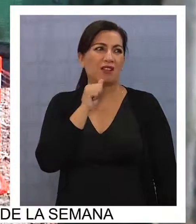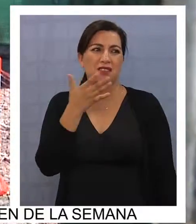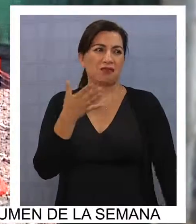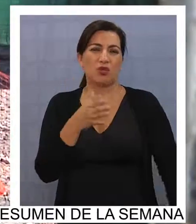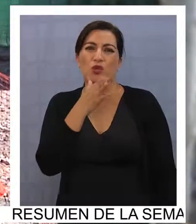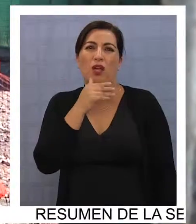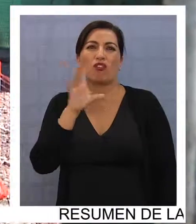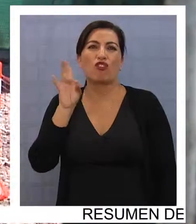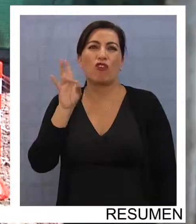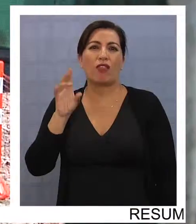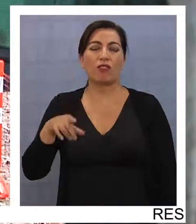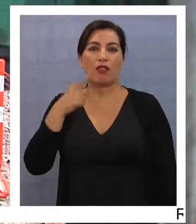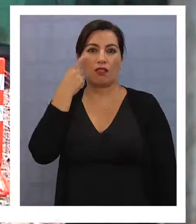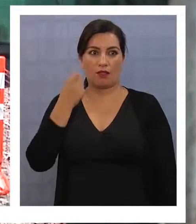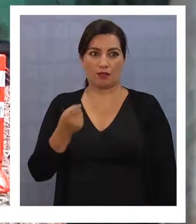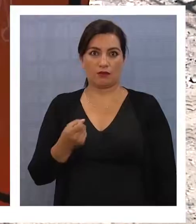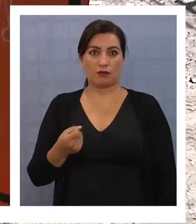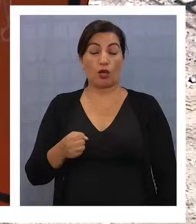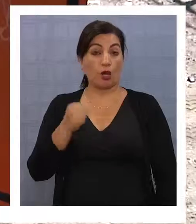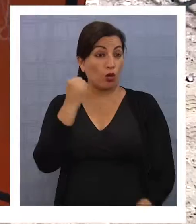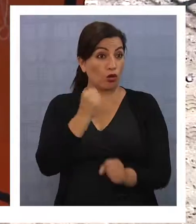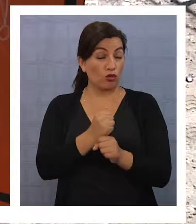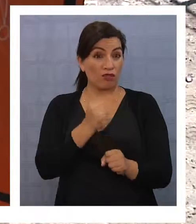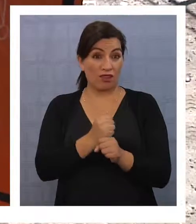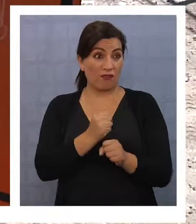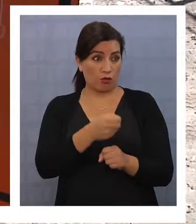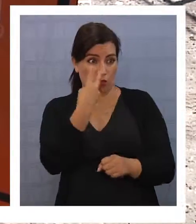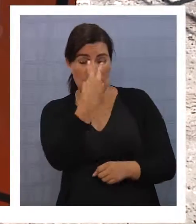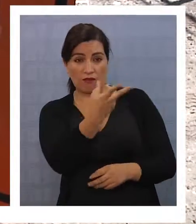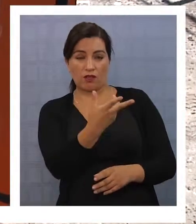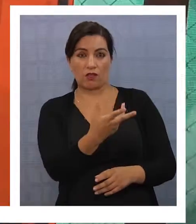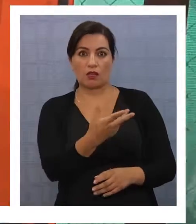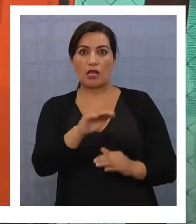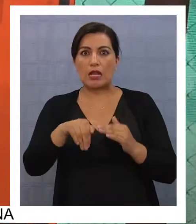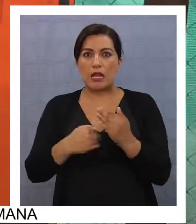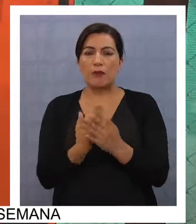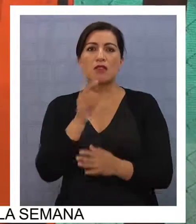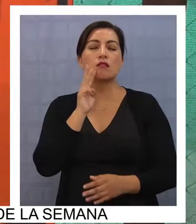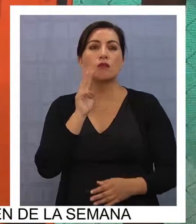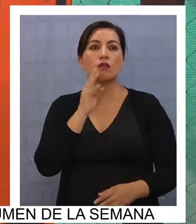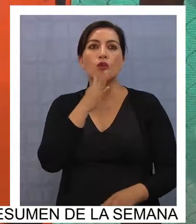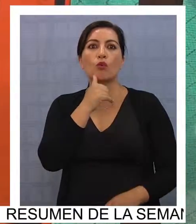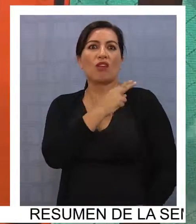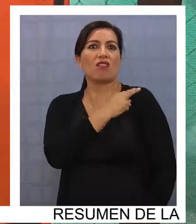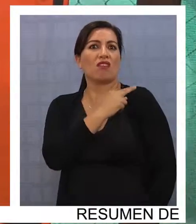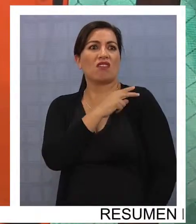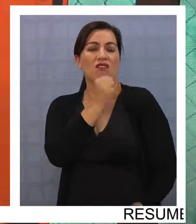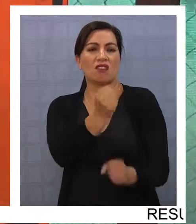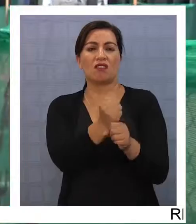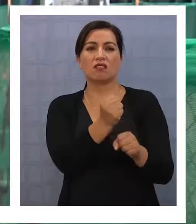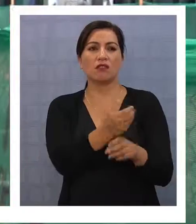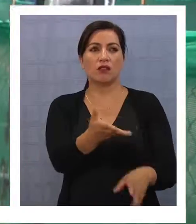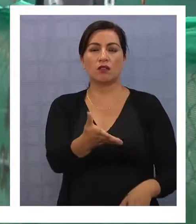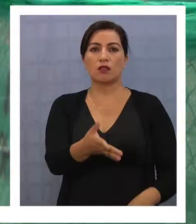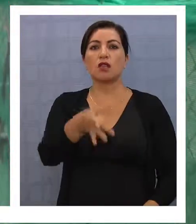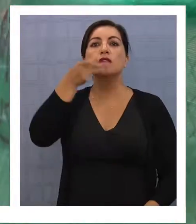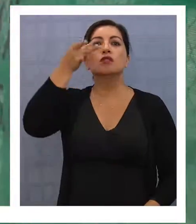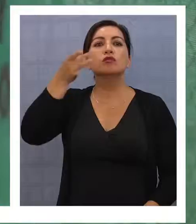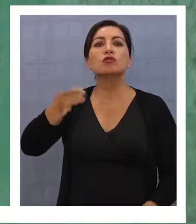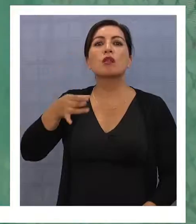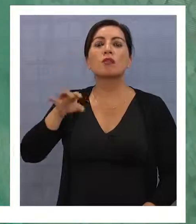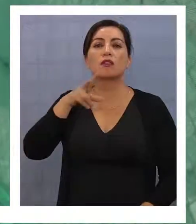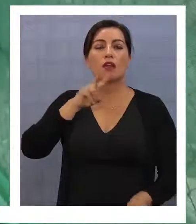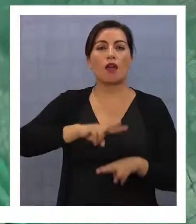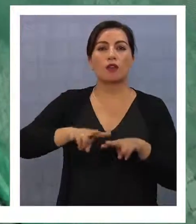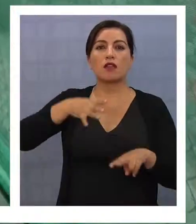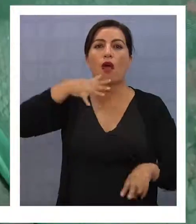Los trabajos están a la vista. En la mañana de este miércoles no había jefe de obra a quien consultar y solo ejecutaban tareas de